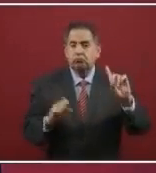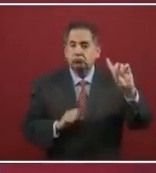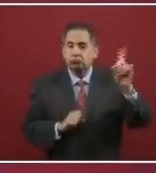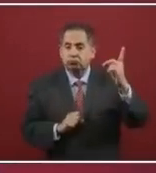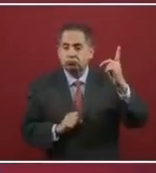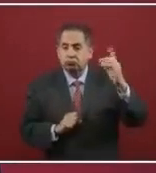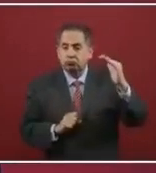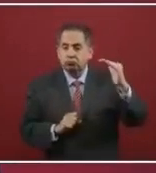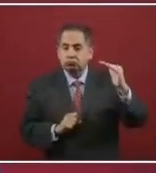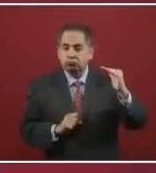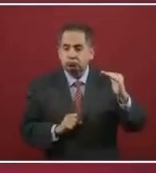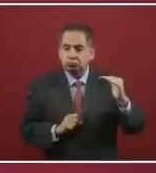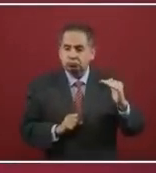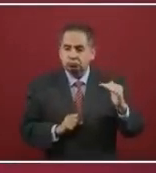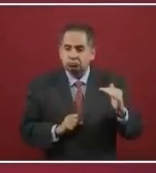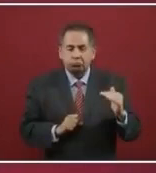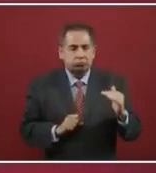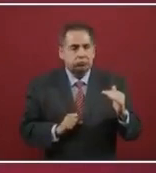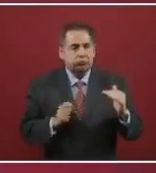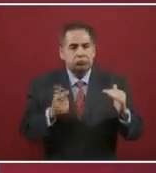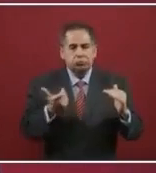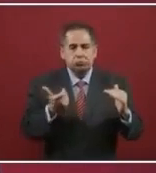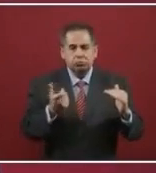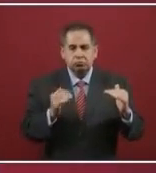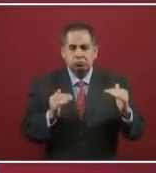se recuperó el peso,